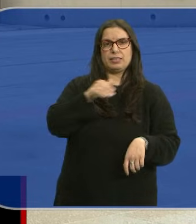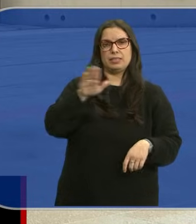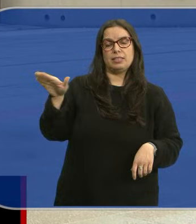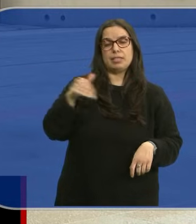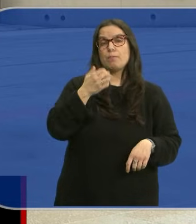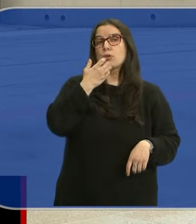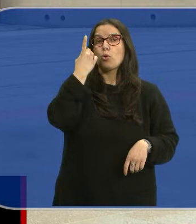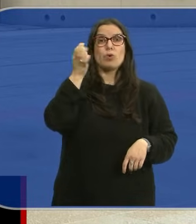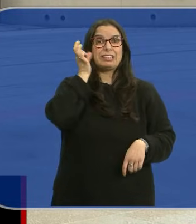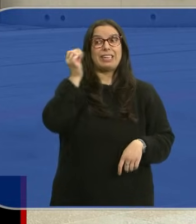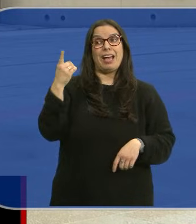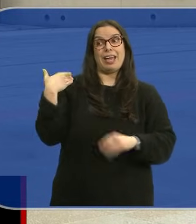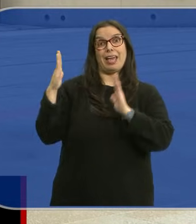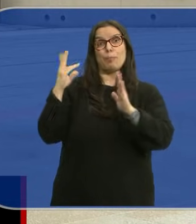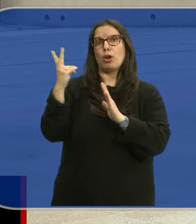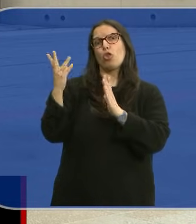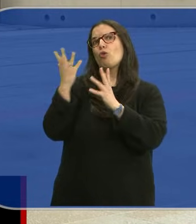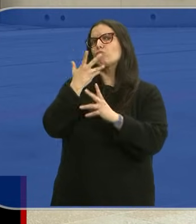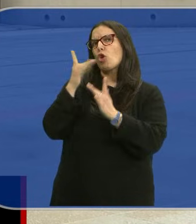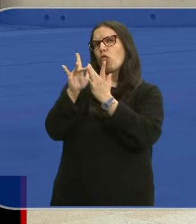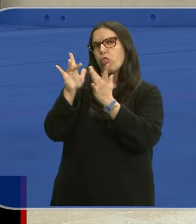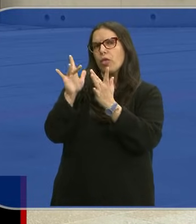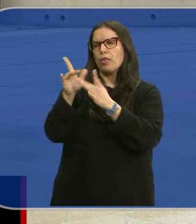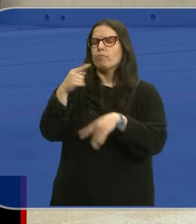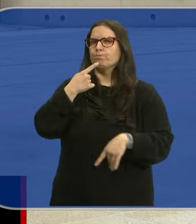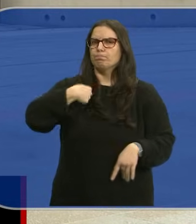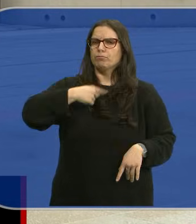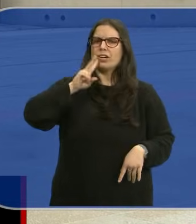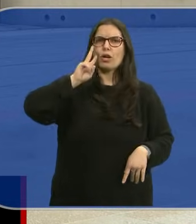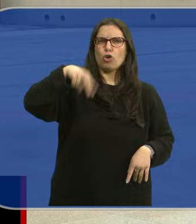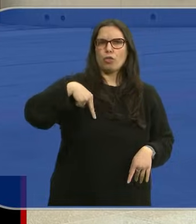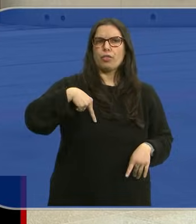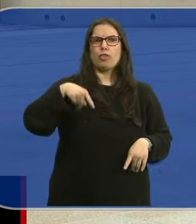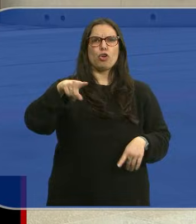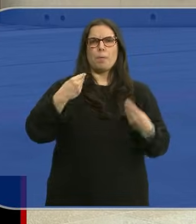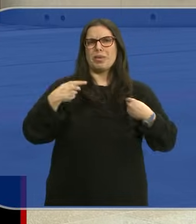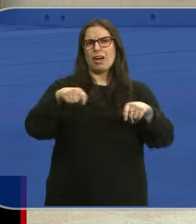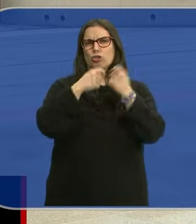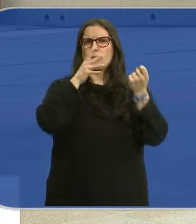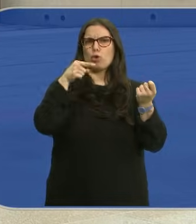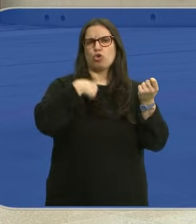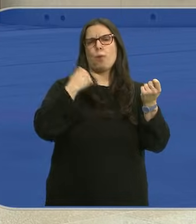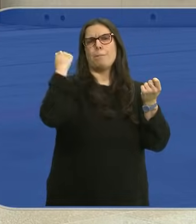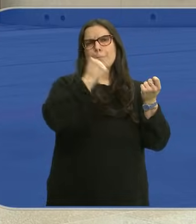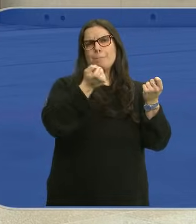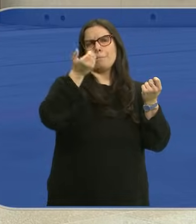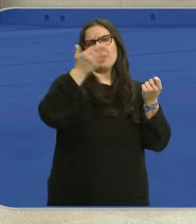estaba conociendo y que ha afirmado que a ella sí que le reconoció que había matado a un chaval y que se había arruinado la vida. Enseguida se lo